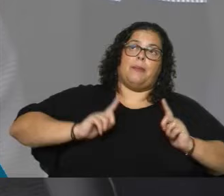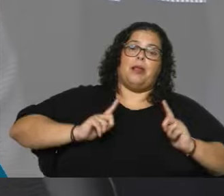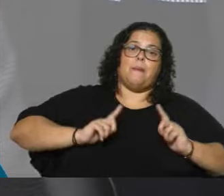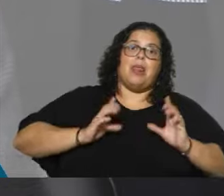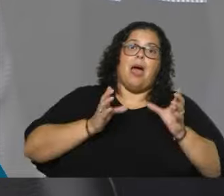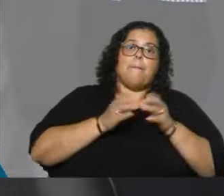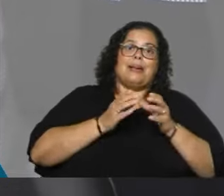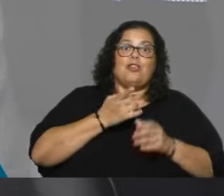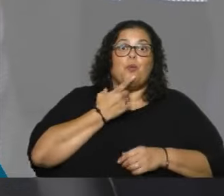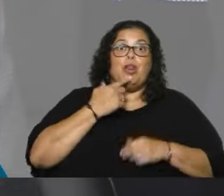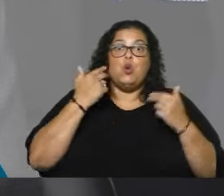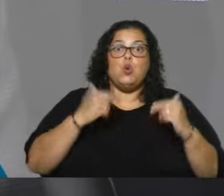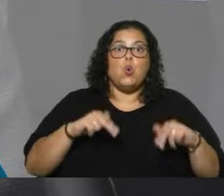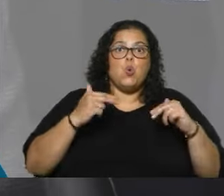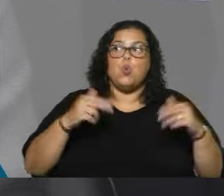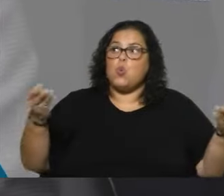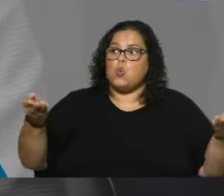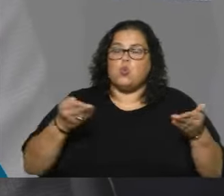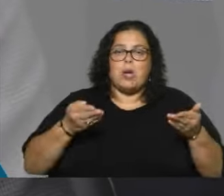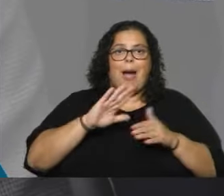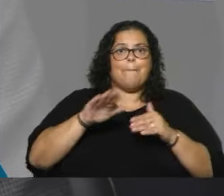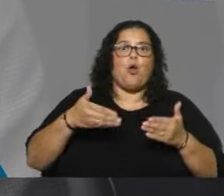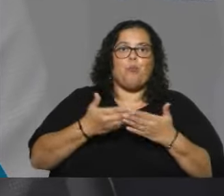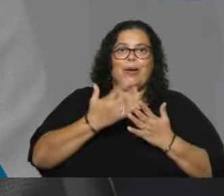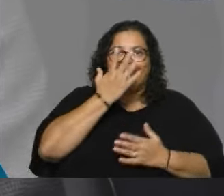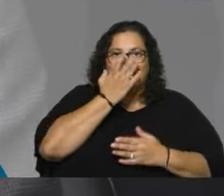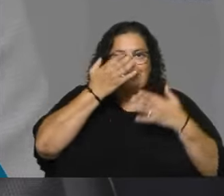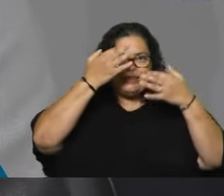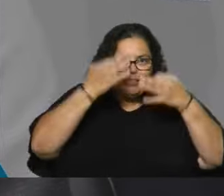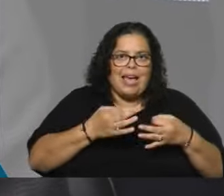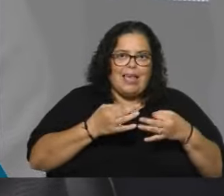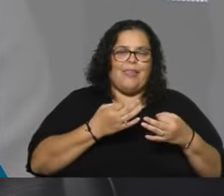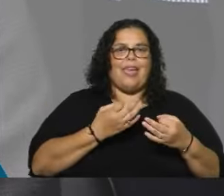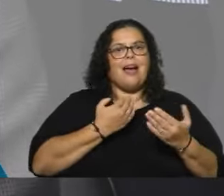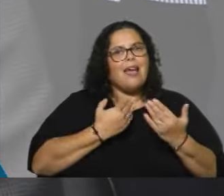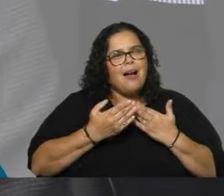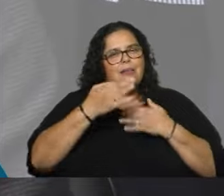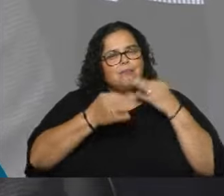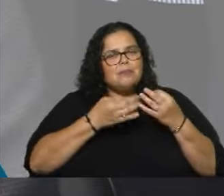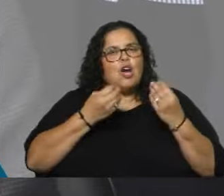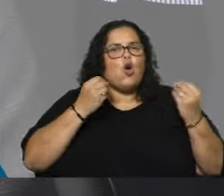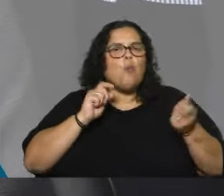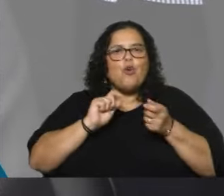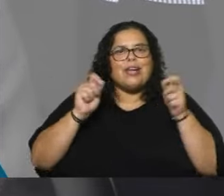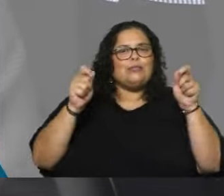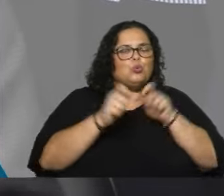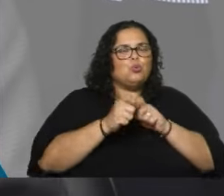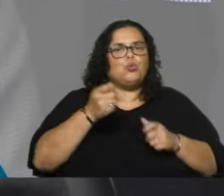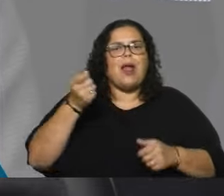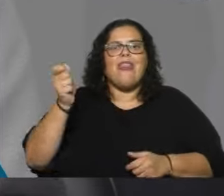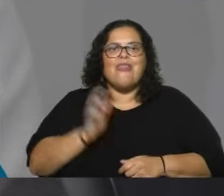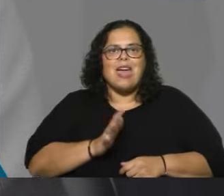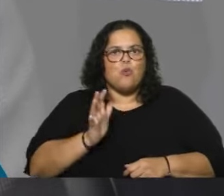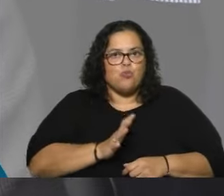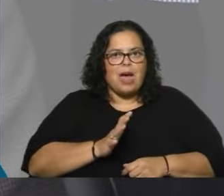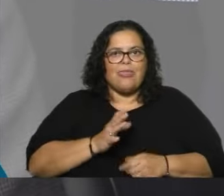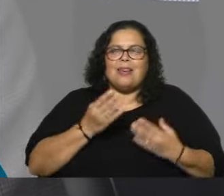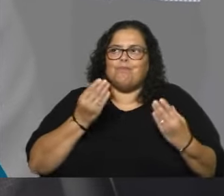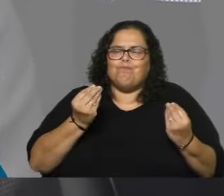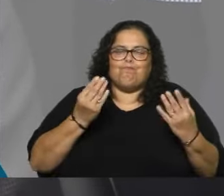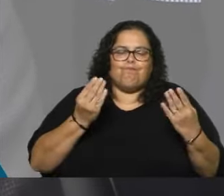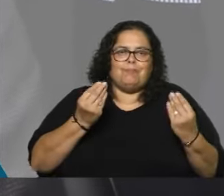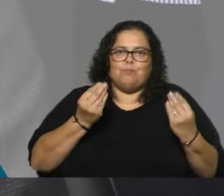políticos, que nunca llegó una propuesta seria que hablara realmente de la reestructura de la deuda de centenares de